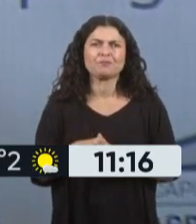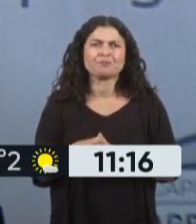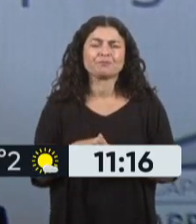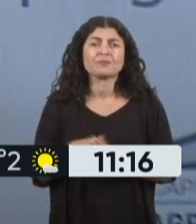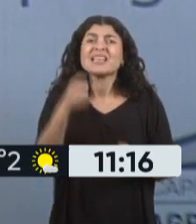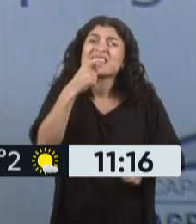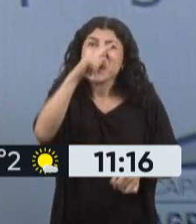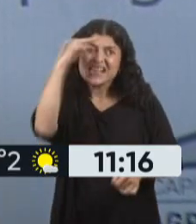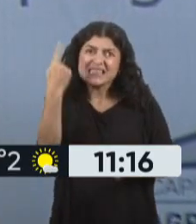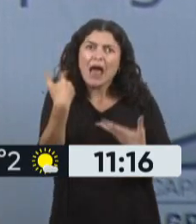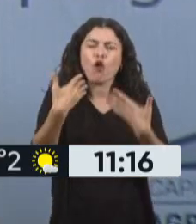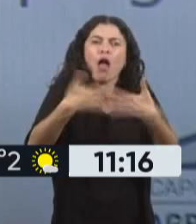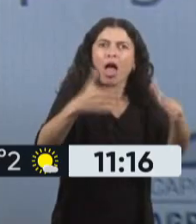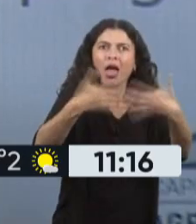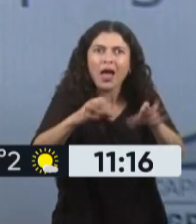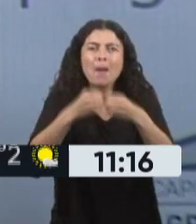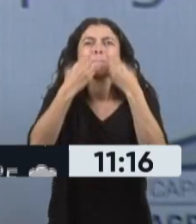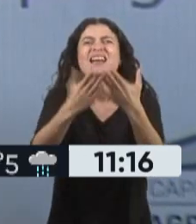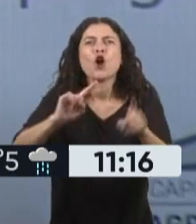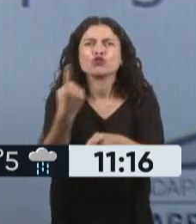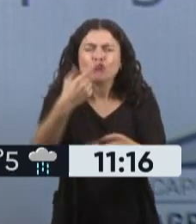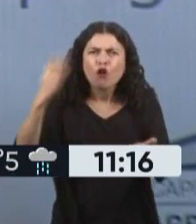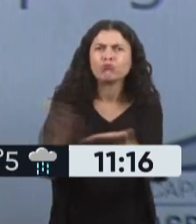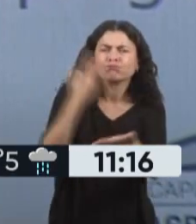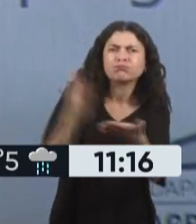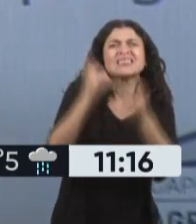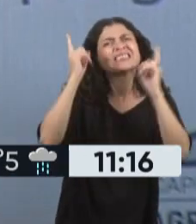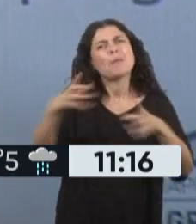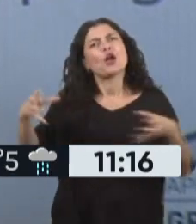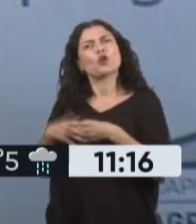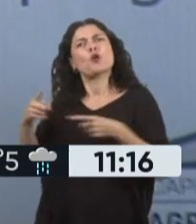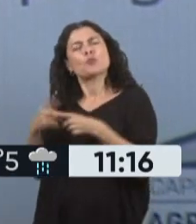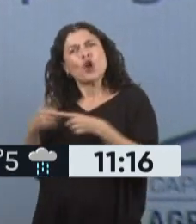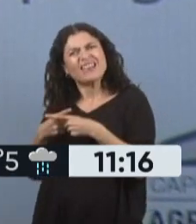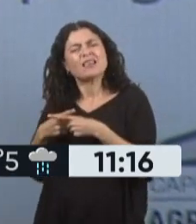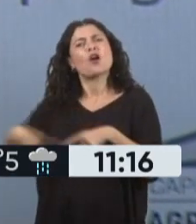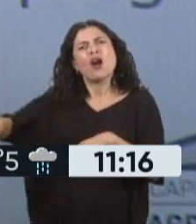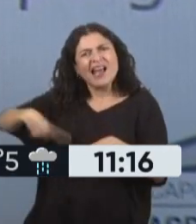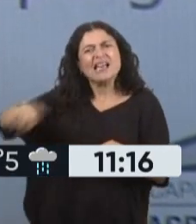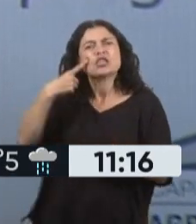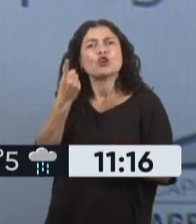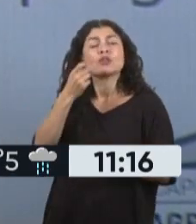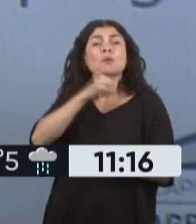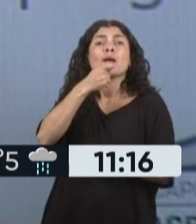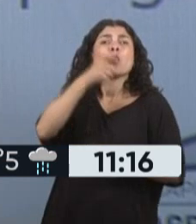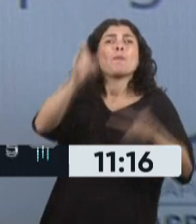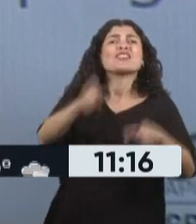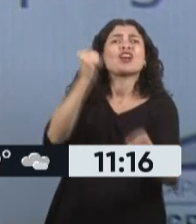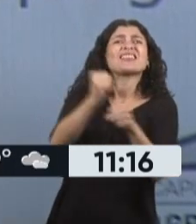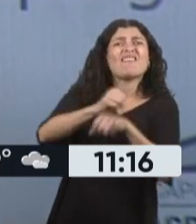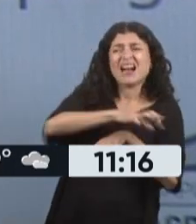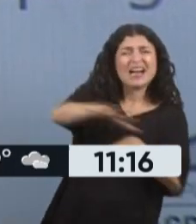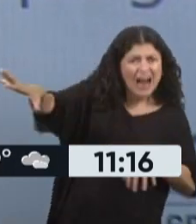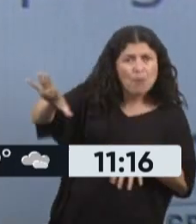encima. Otra de las grandes mentiras difundidas por la casta es que el agro no genera puestos de trabajo cuando, según datos